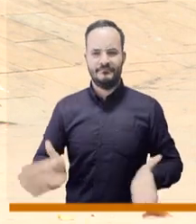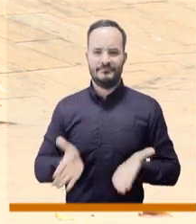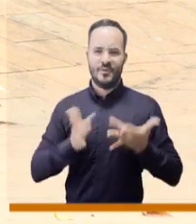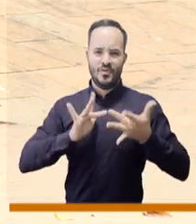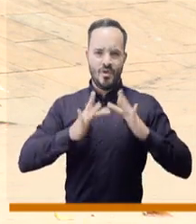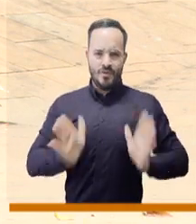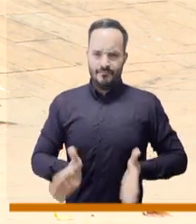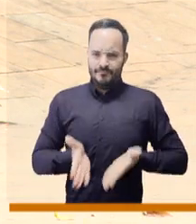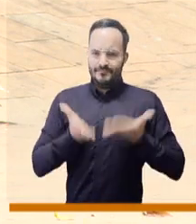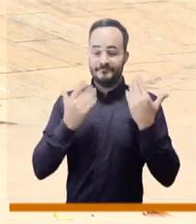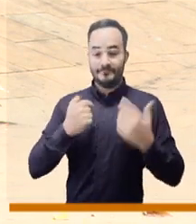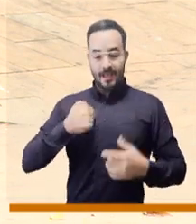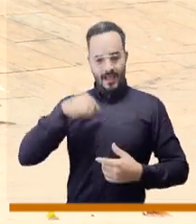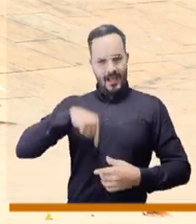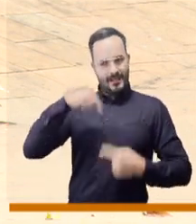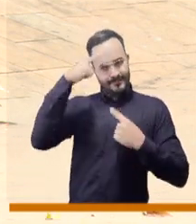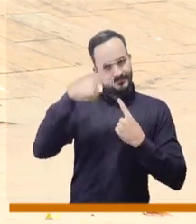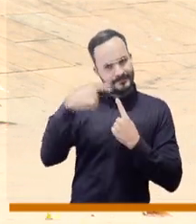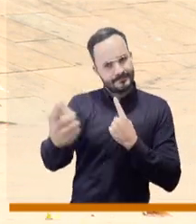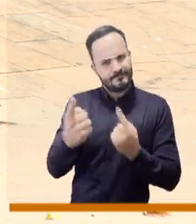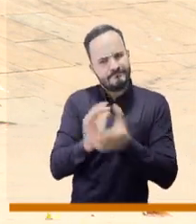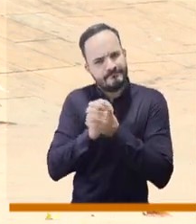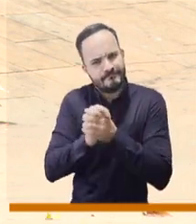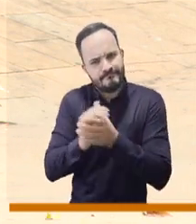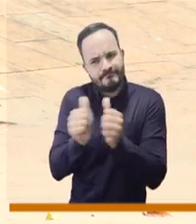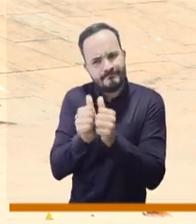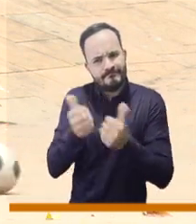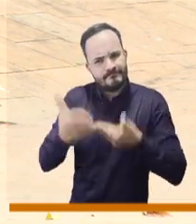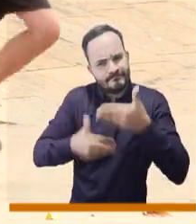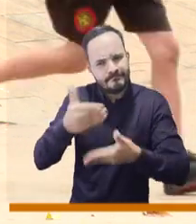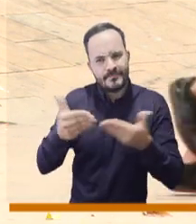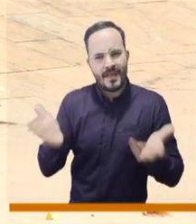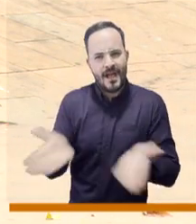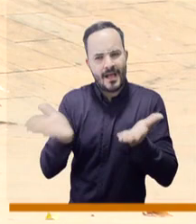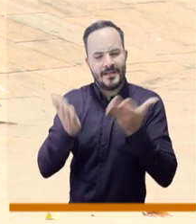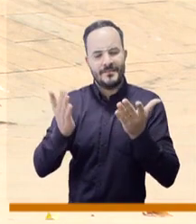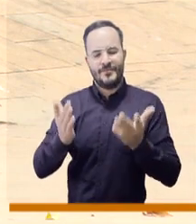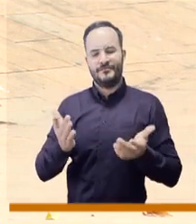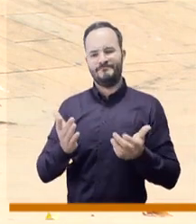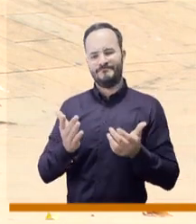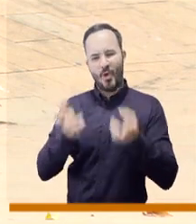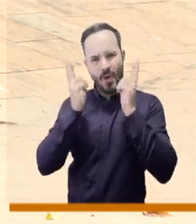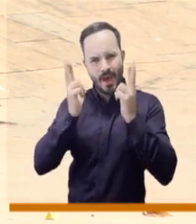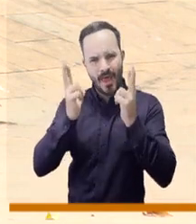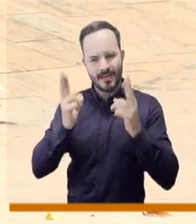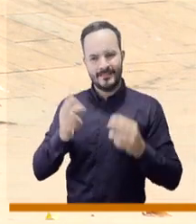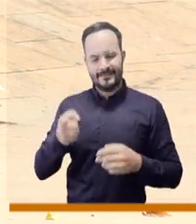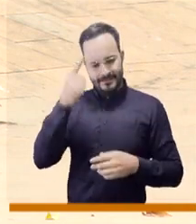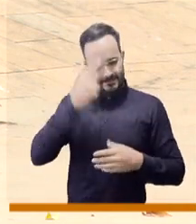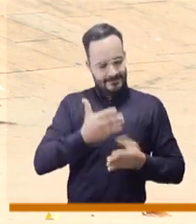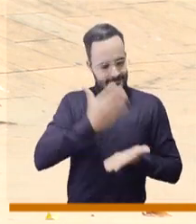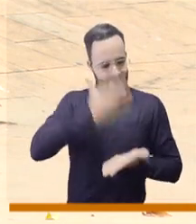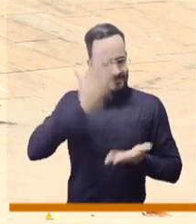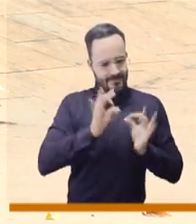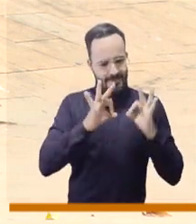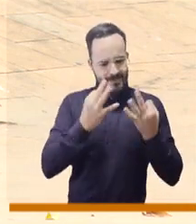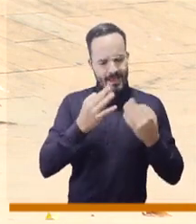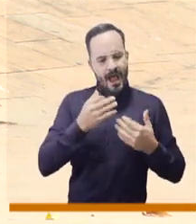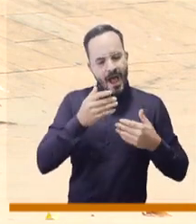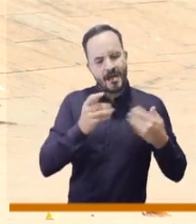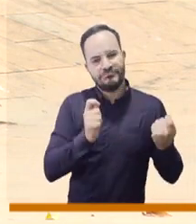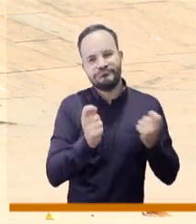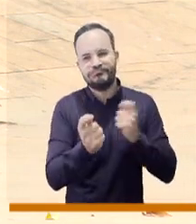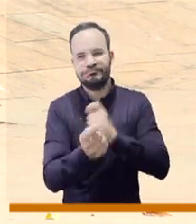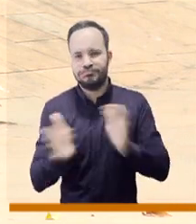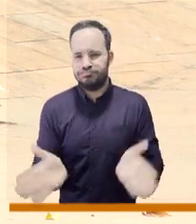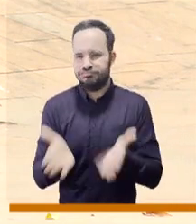aquí nuestra compañía y deseando obviamente que puedan también volver a rehacer todo ese episodio de familia